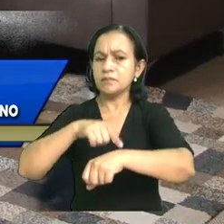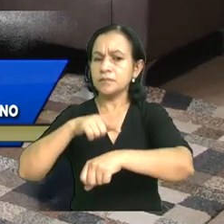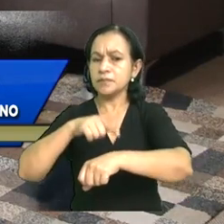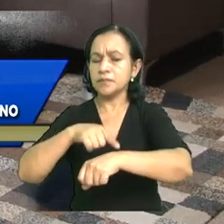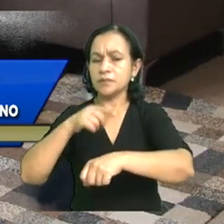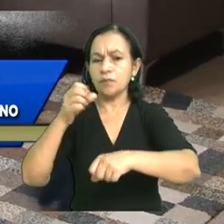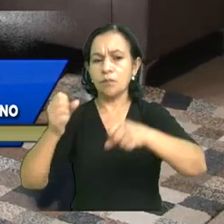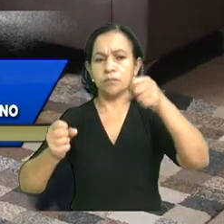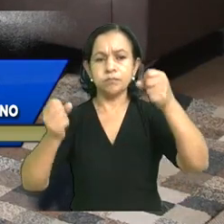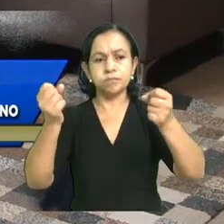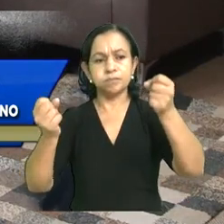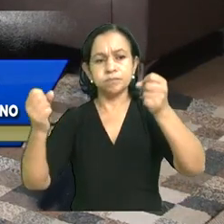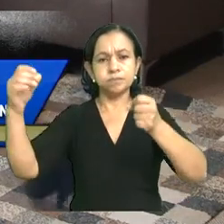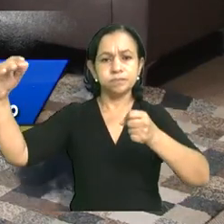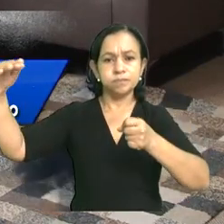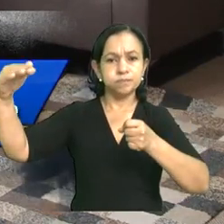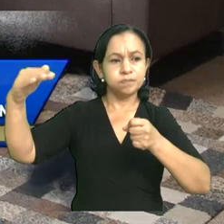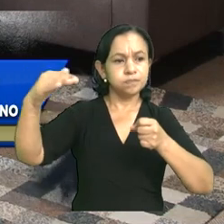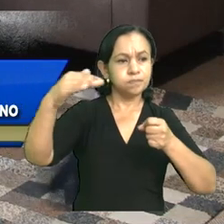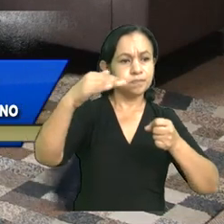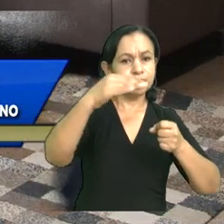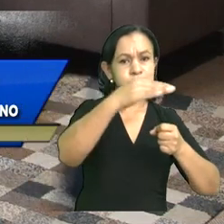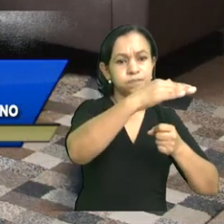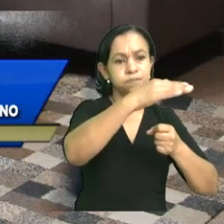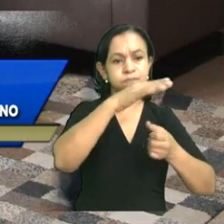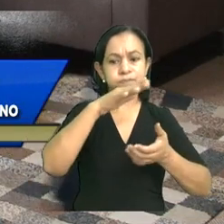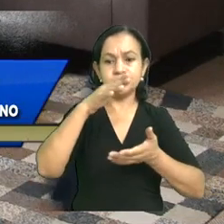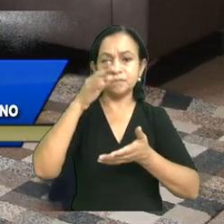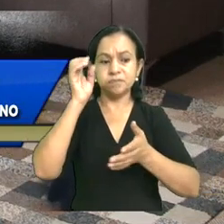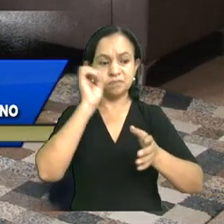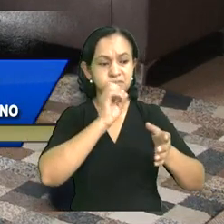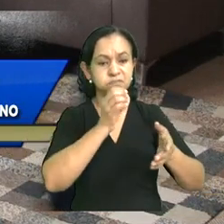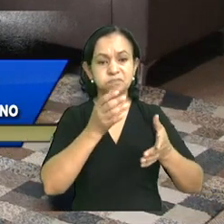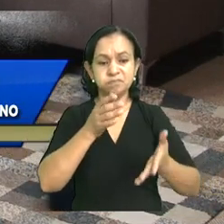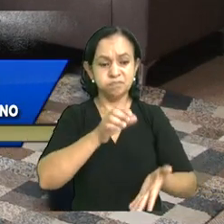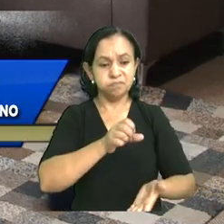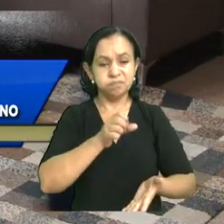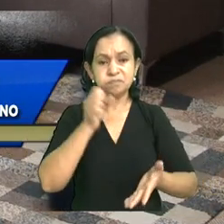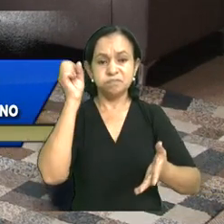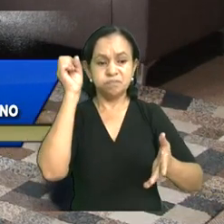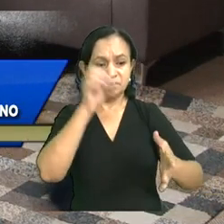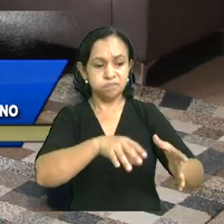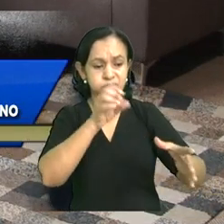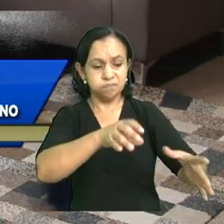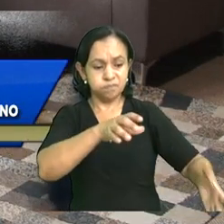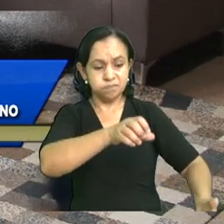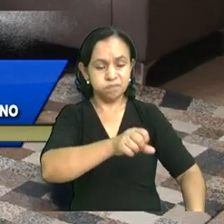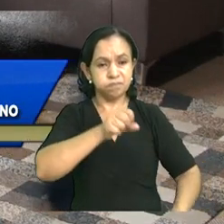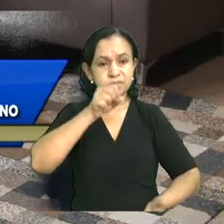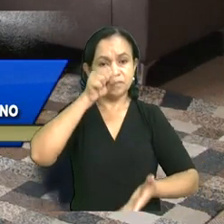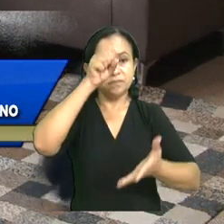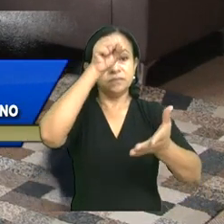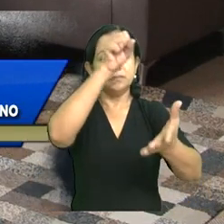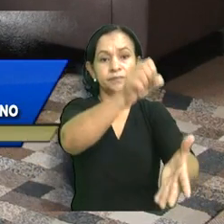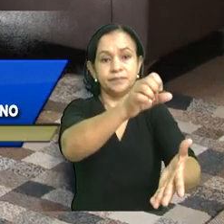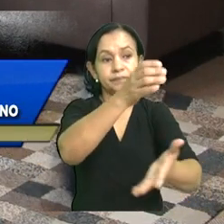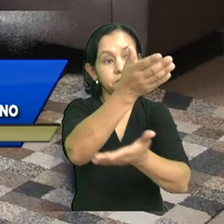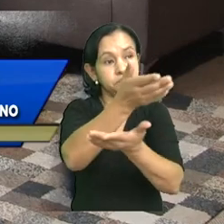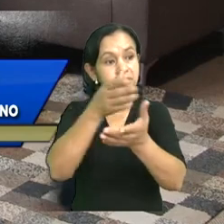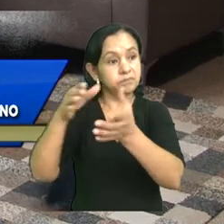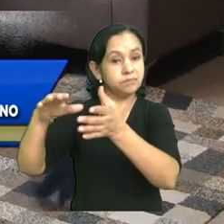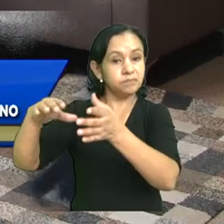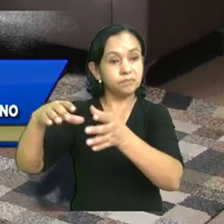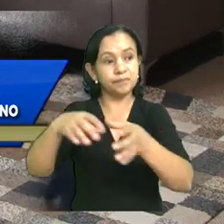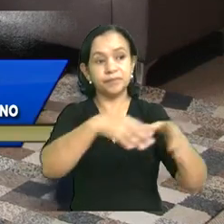pasar el camión, ¿verdad? Por decir así, ellos sacan la basura y con las brigadas comunitarias se